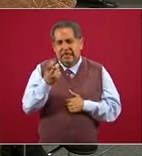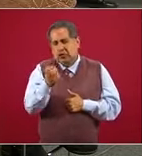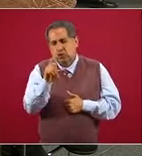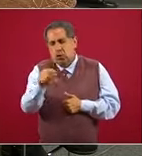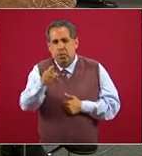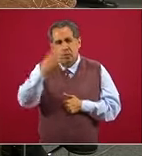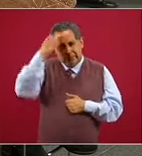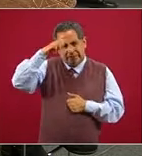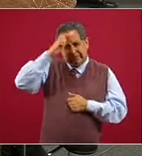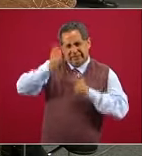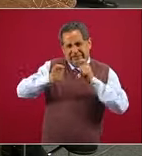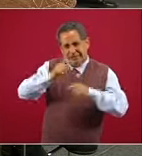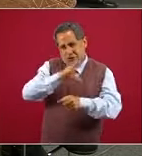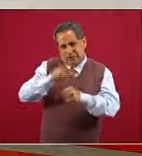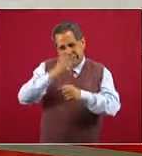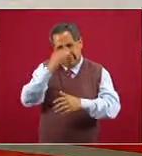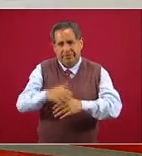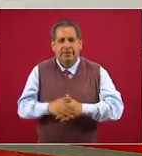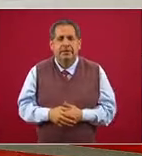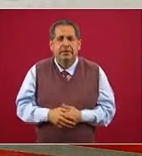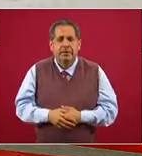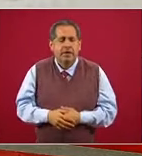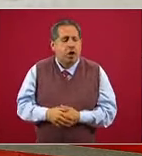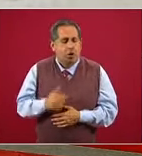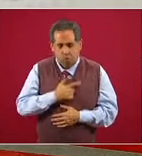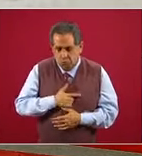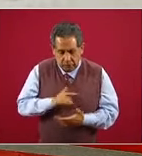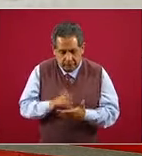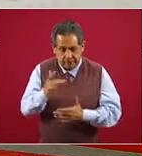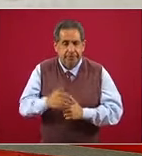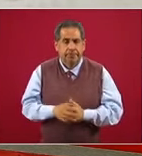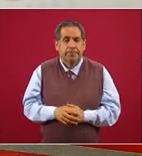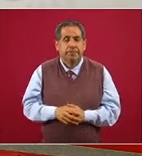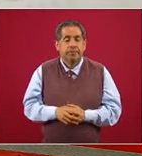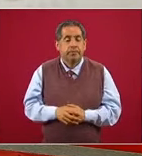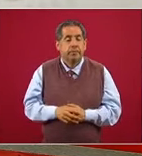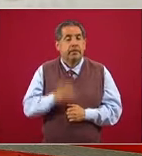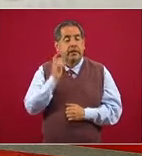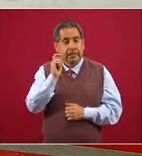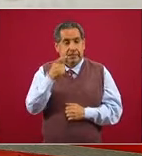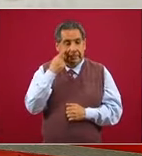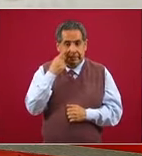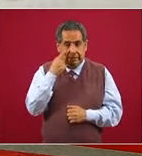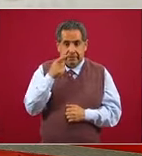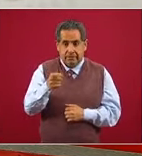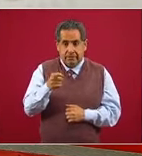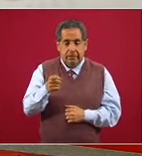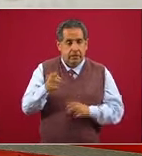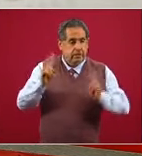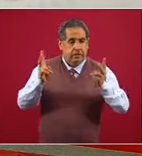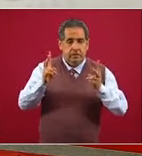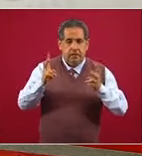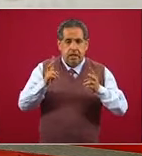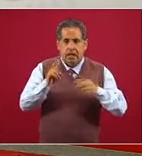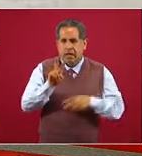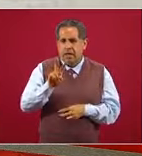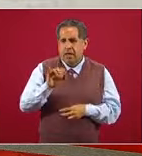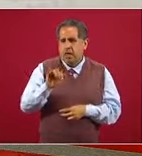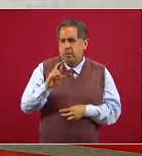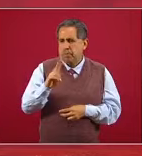pero usted es el experto. Gracias. Muchas gracias, con mucho gusto. Cuando hablamos en la, digamos, en el contexto de los